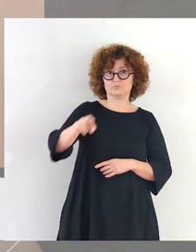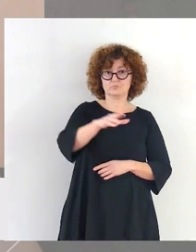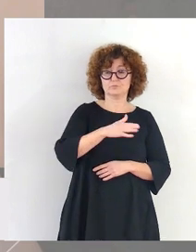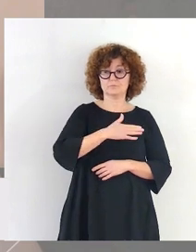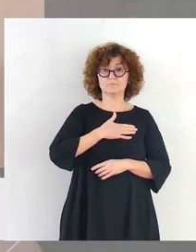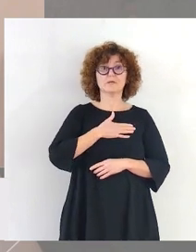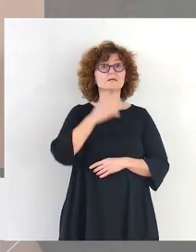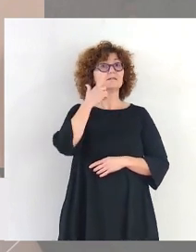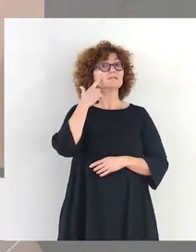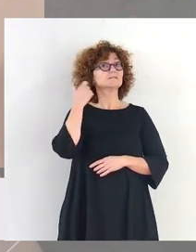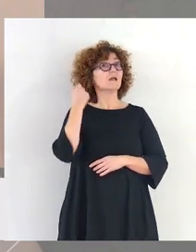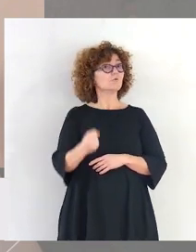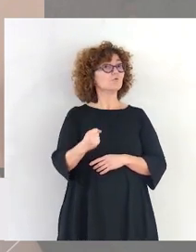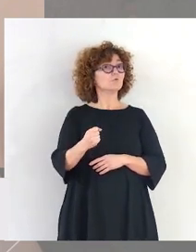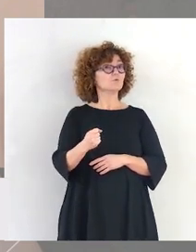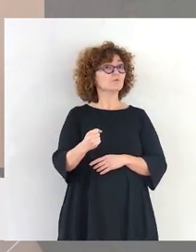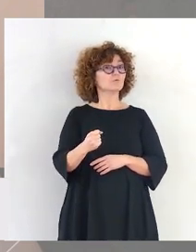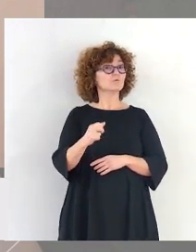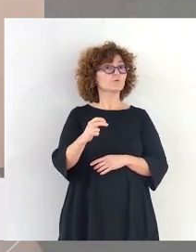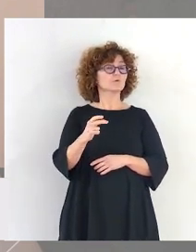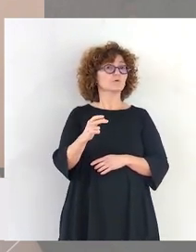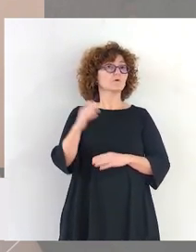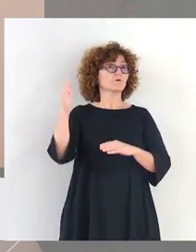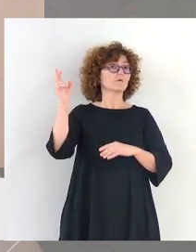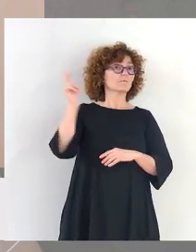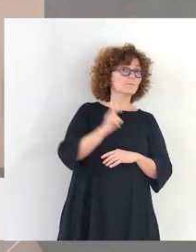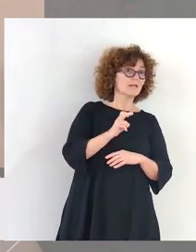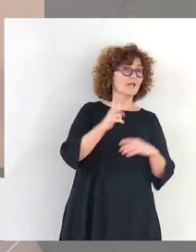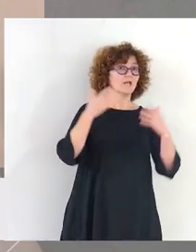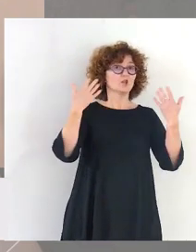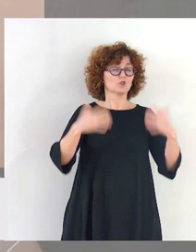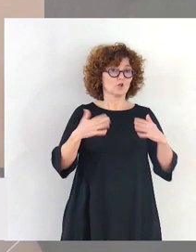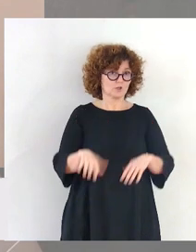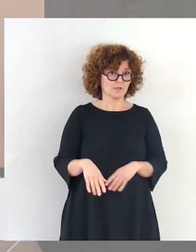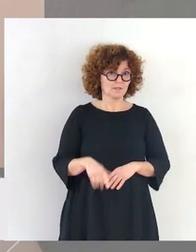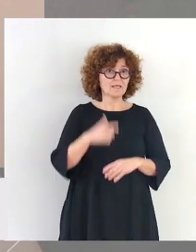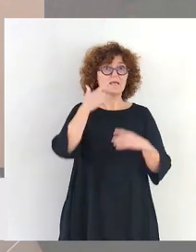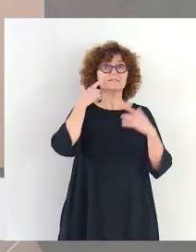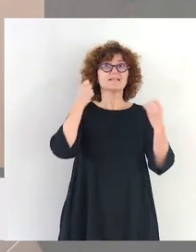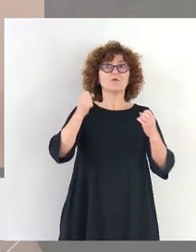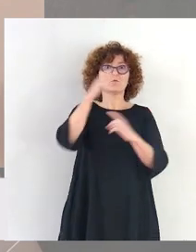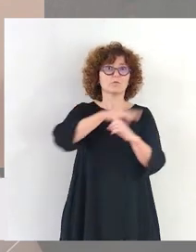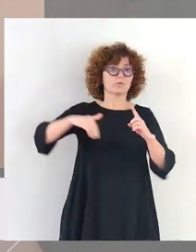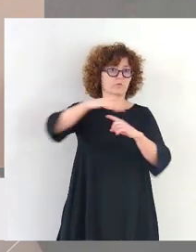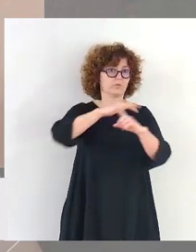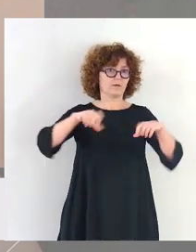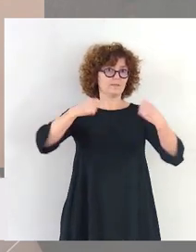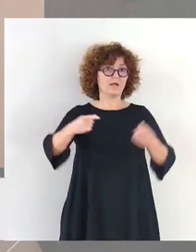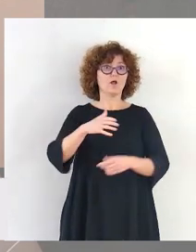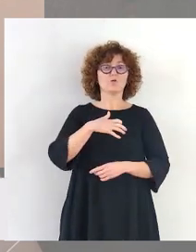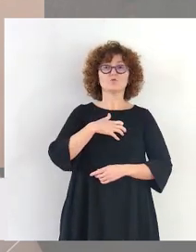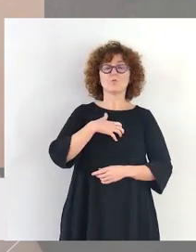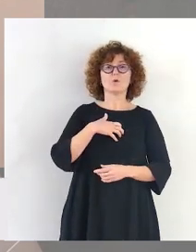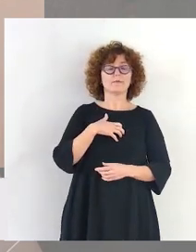salud se cimienta sobre la Salud Ambiental es imposible pensar en garantizar la calidad de